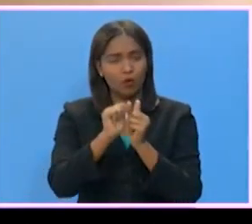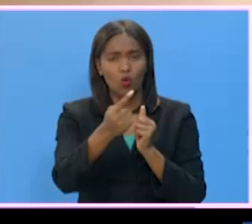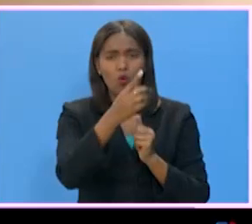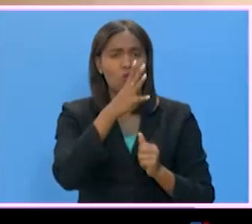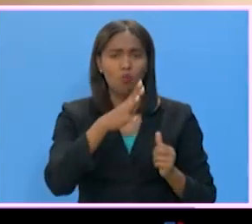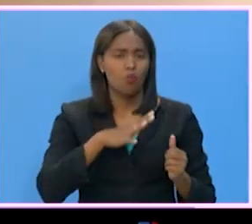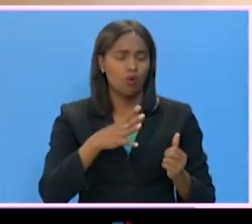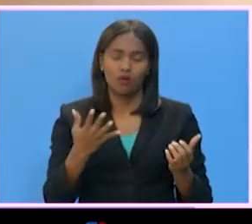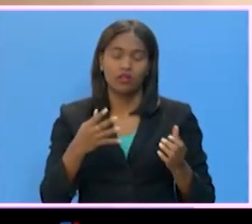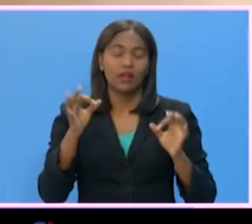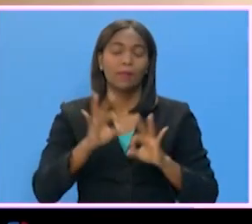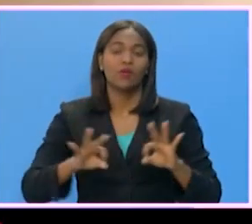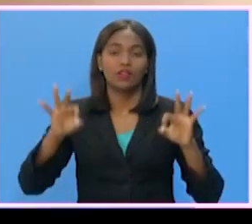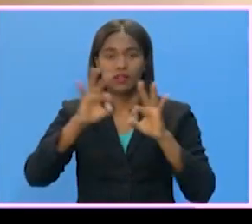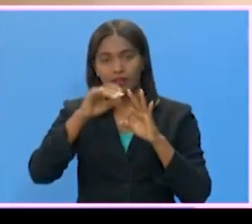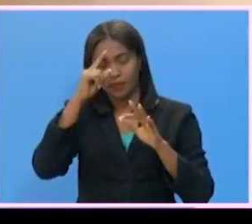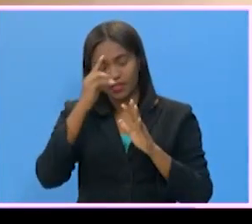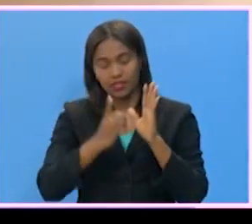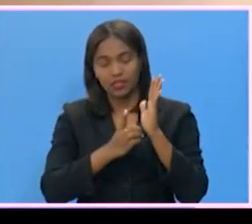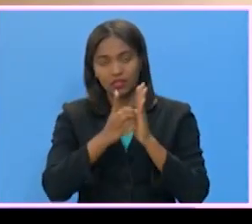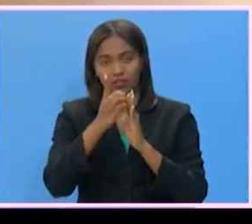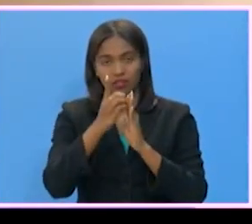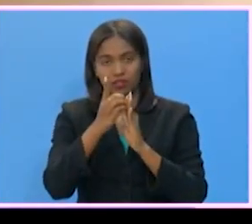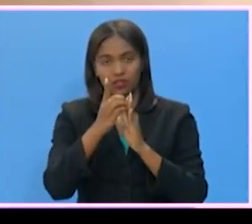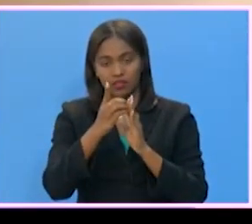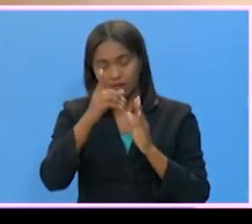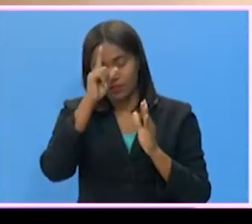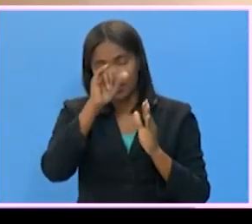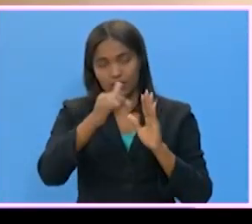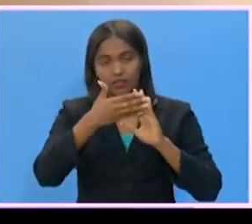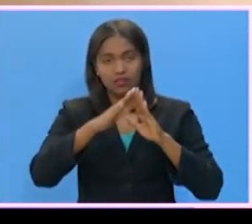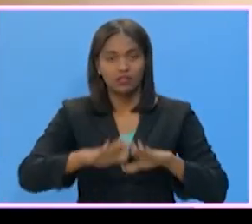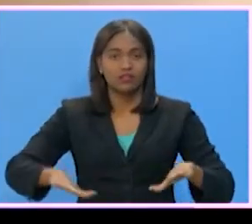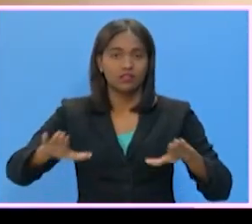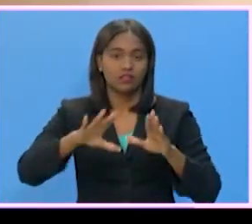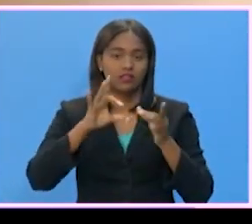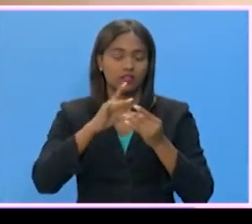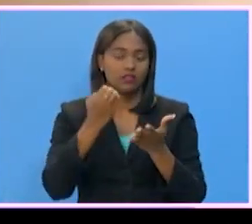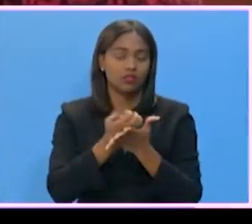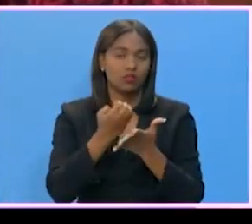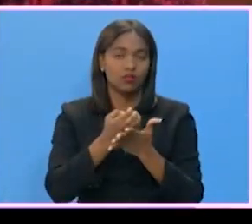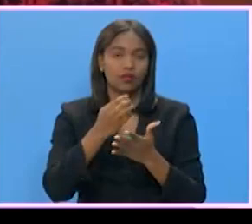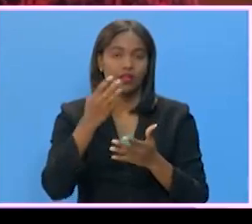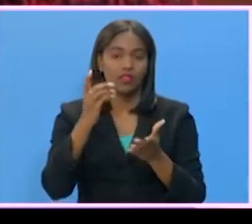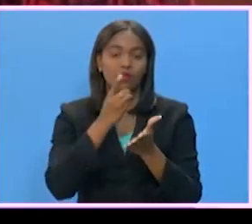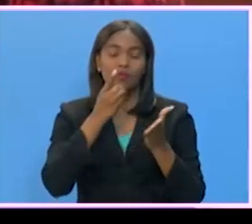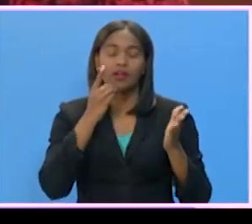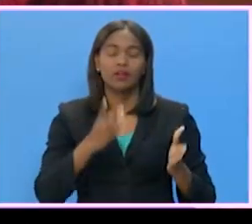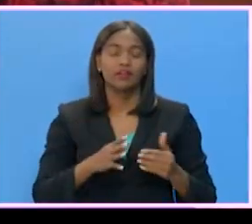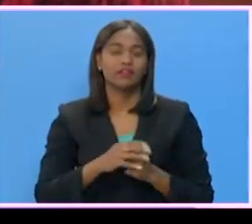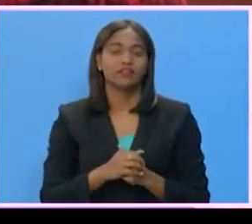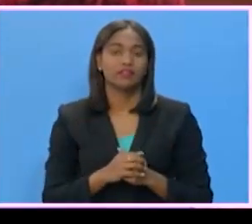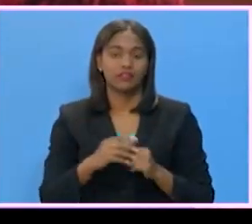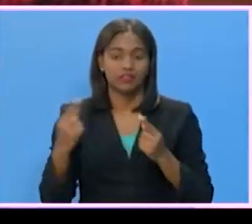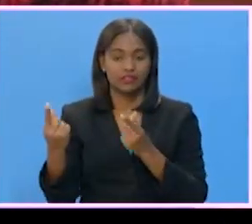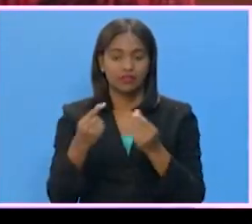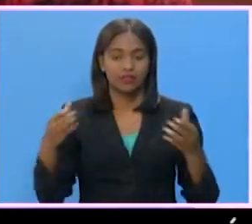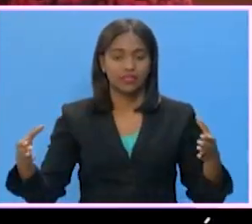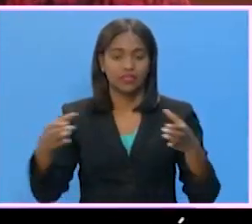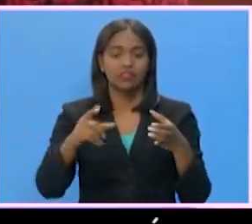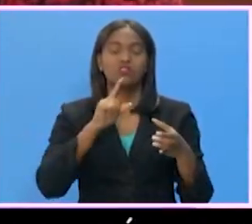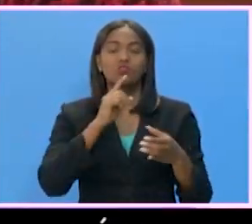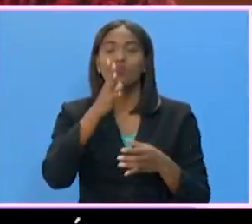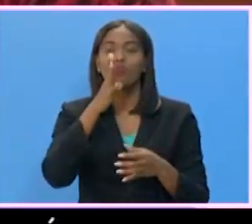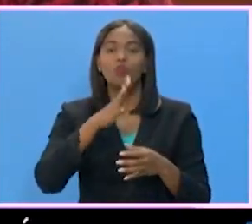lo clave que son para el desarrollo de este sector de la economía dominicana. A la actividad asistieron